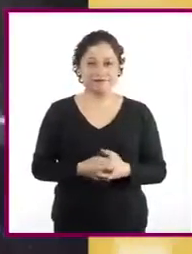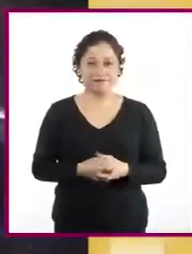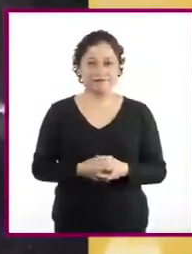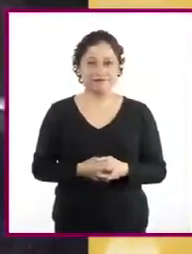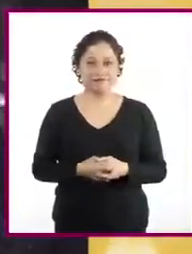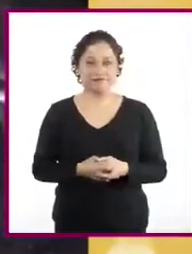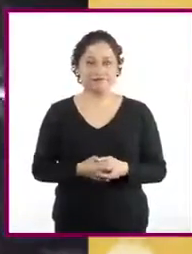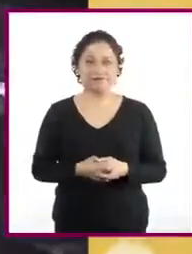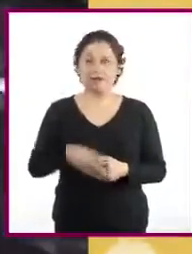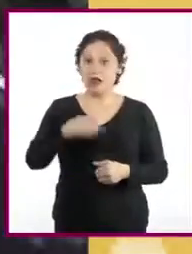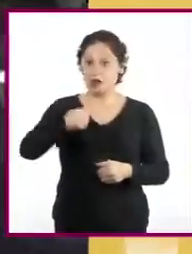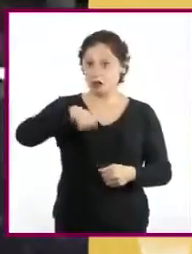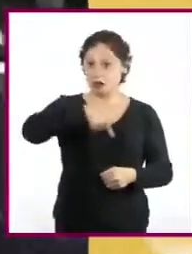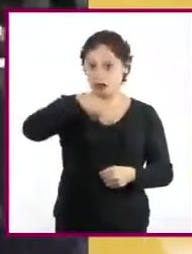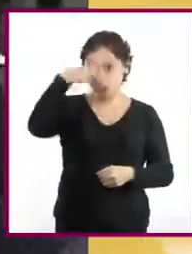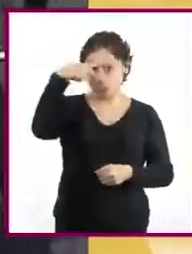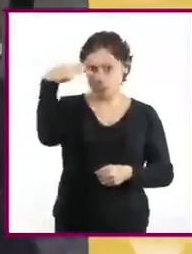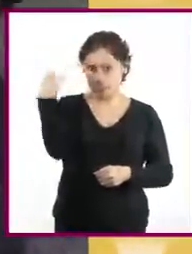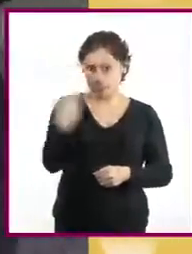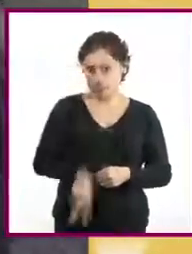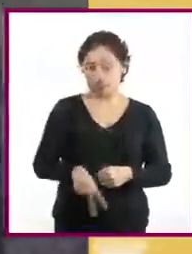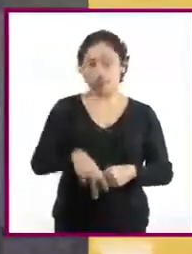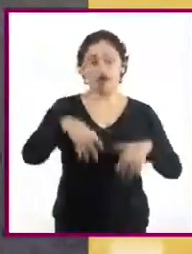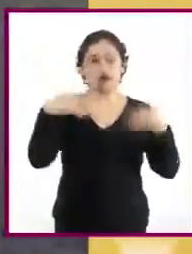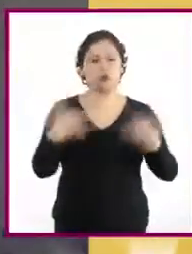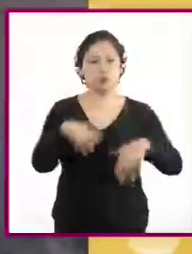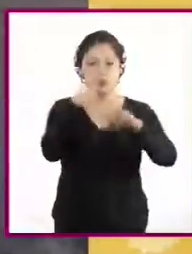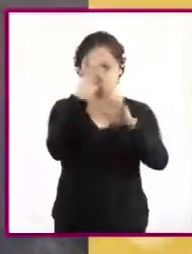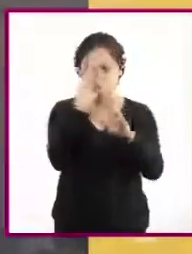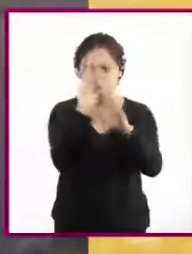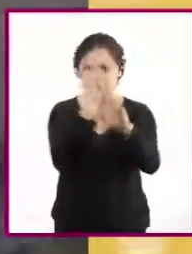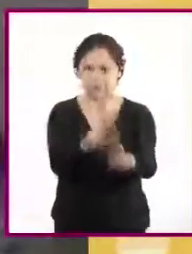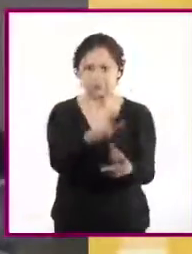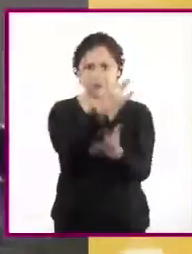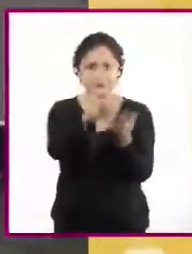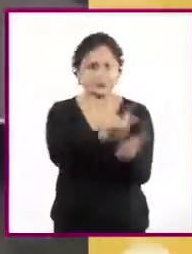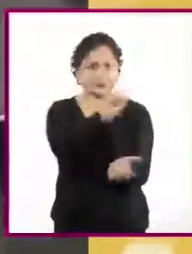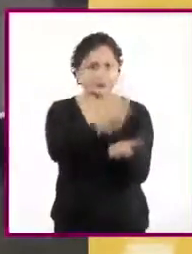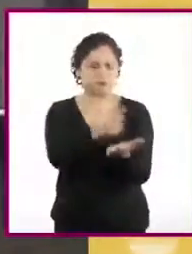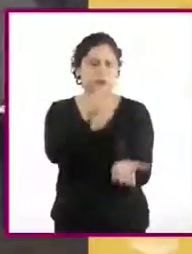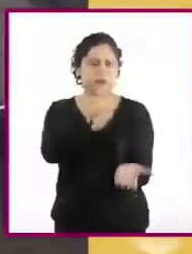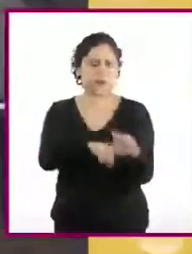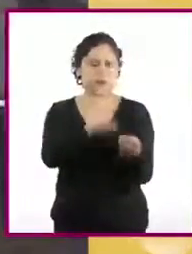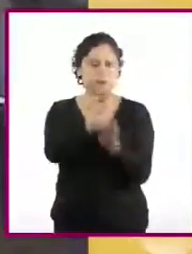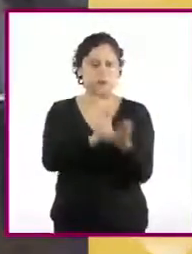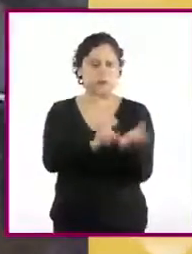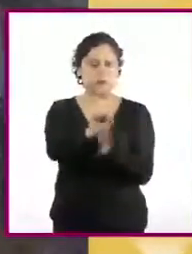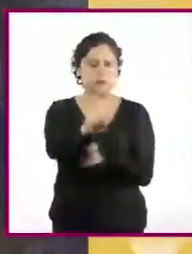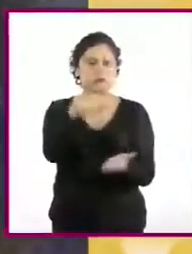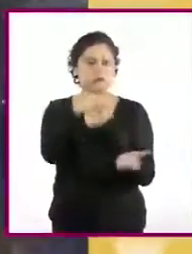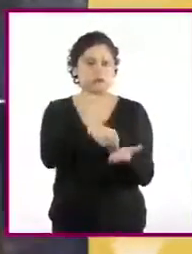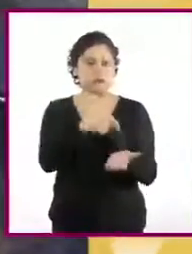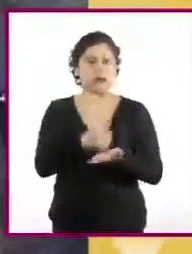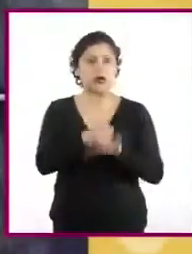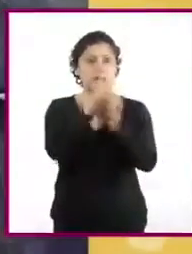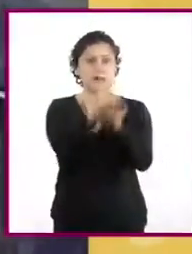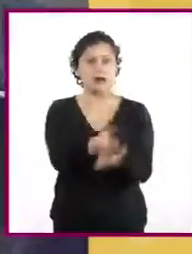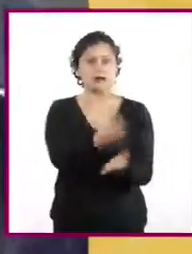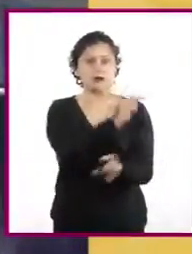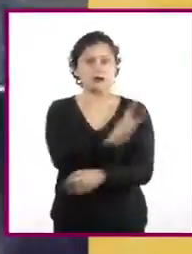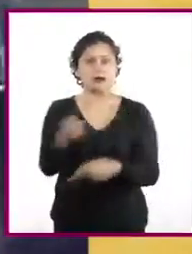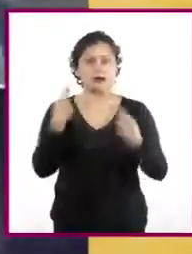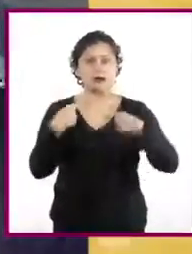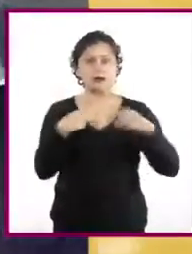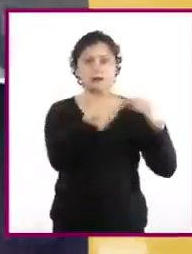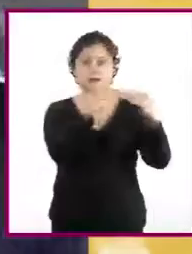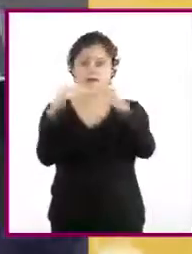debemos estar orgullosos de un código de leyes como el de nuestra Constitución, que antes que cualquier otra cosa sostiene la igualdad de todos los ciudadanos